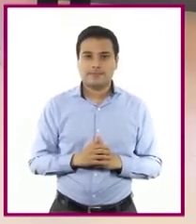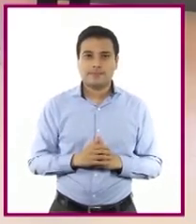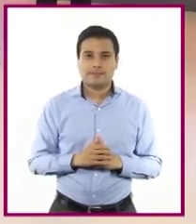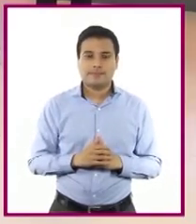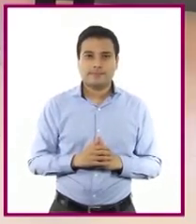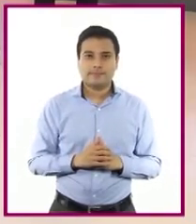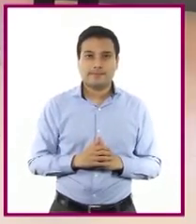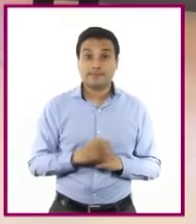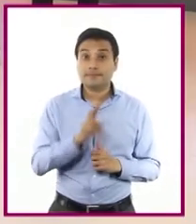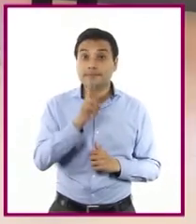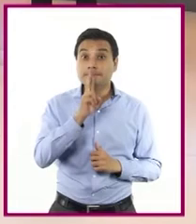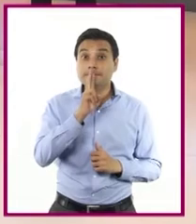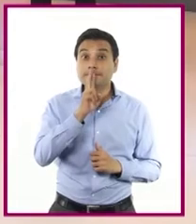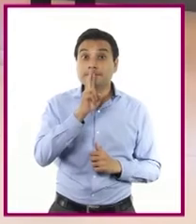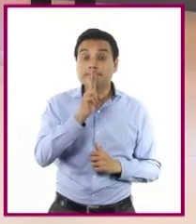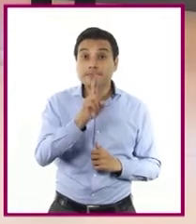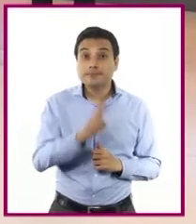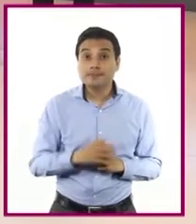¡Y esa es una respuesta